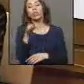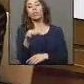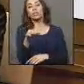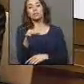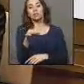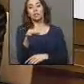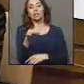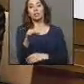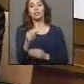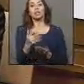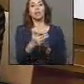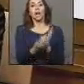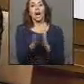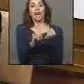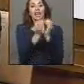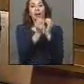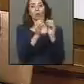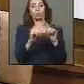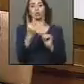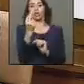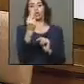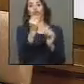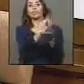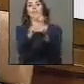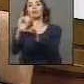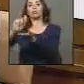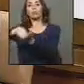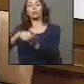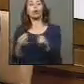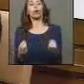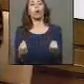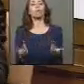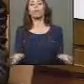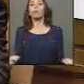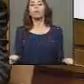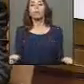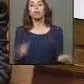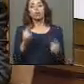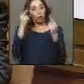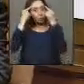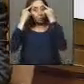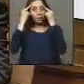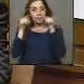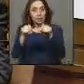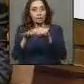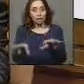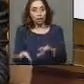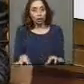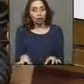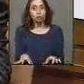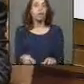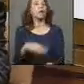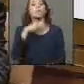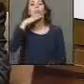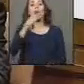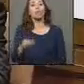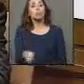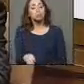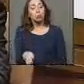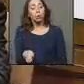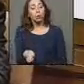decir que el reajuste debe ser otro, los 12 que firmaron, ¿en qué condición quedan? Nadie piensa en esas cosas. Da lo